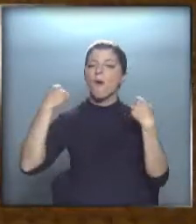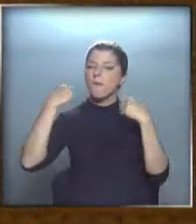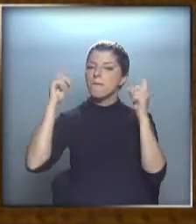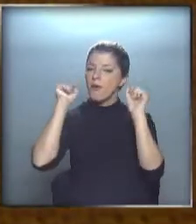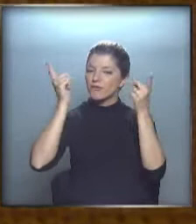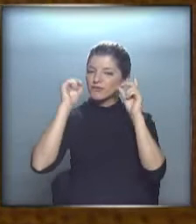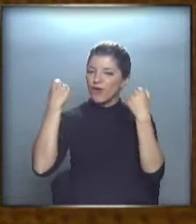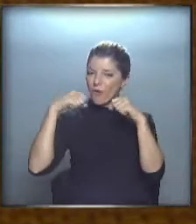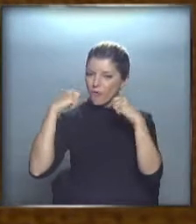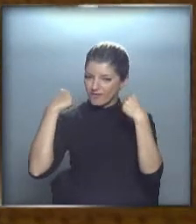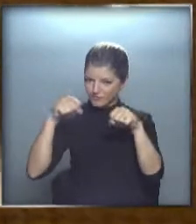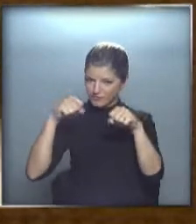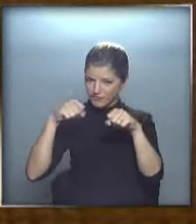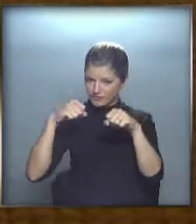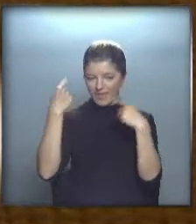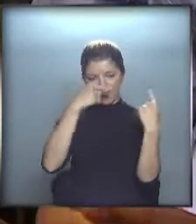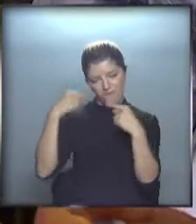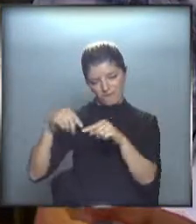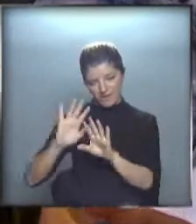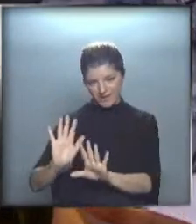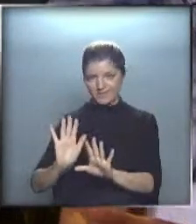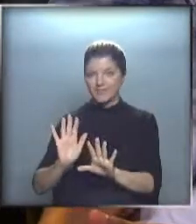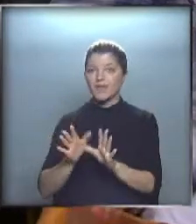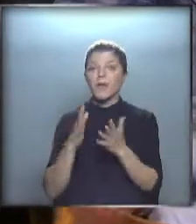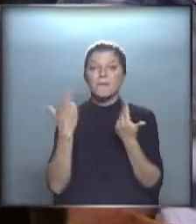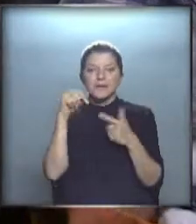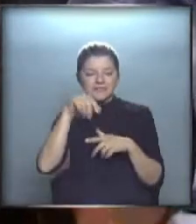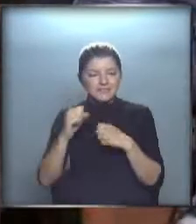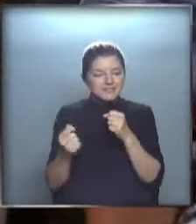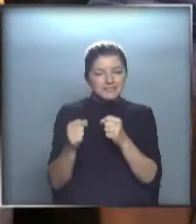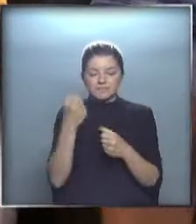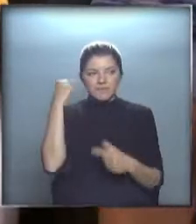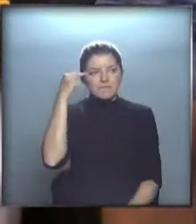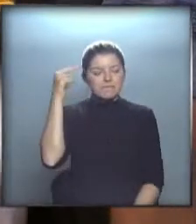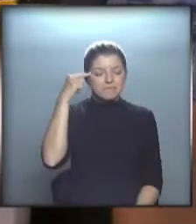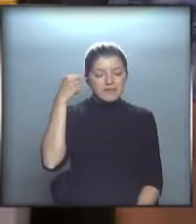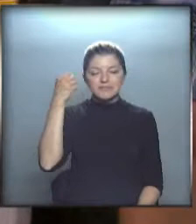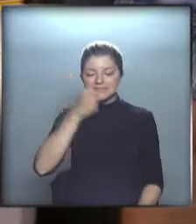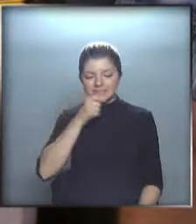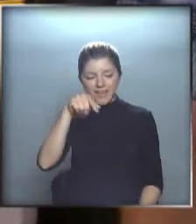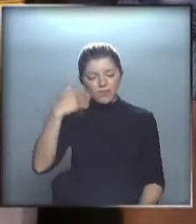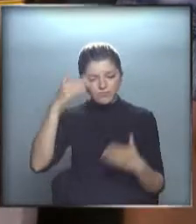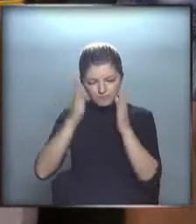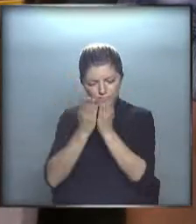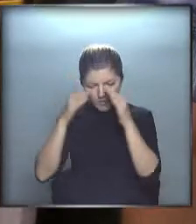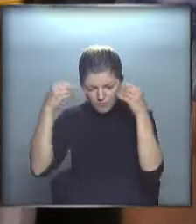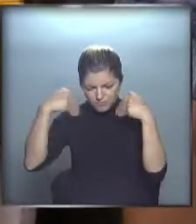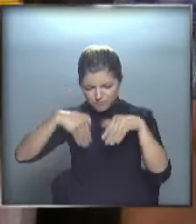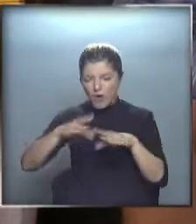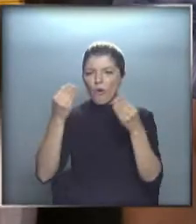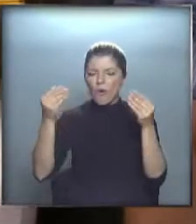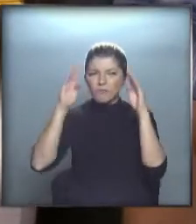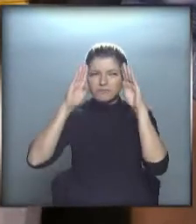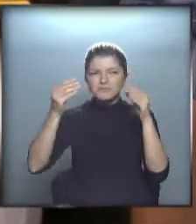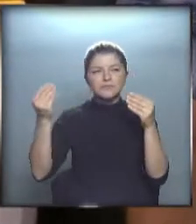que es otra cosa. Uh-huh. Y todavía estoy nerviosa viendo qué es lo que voy a estudiar. ¿Qué es lo que vas a elegir? O sea, lo tengo